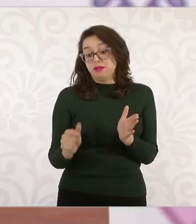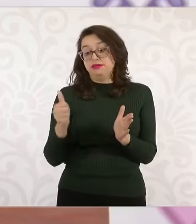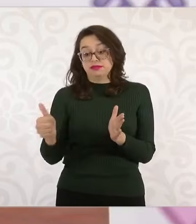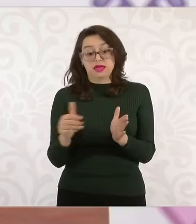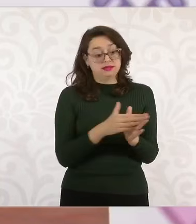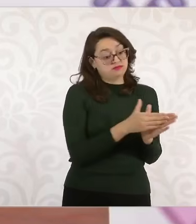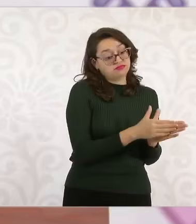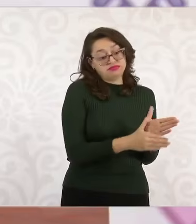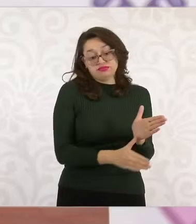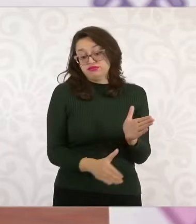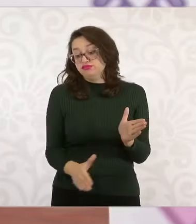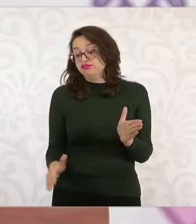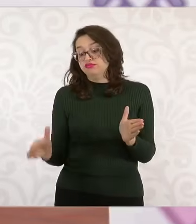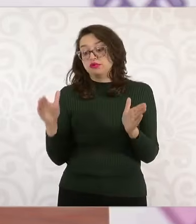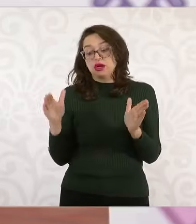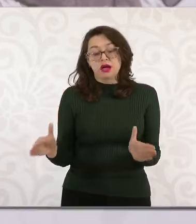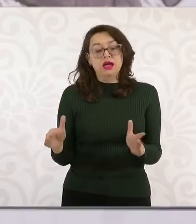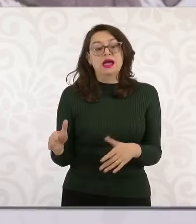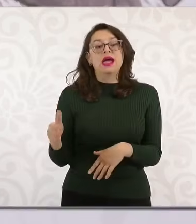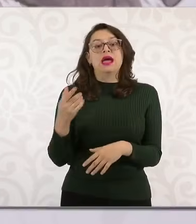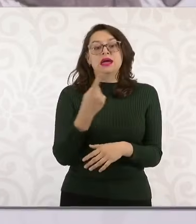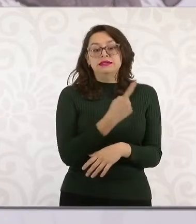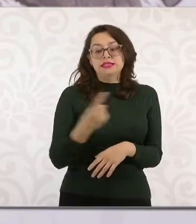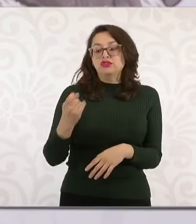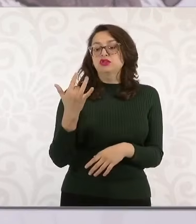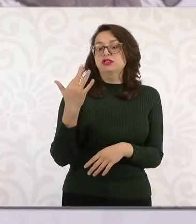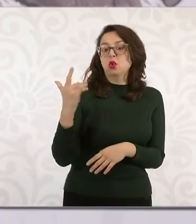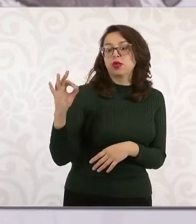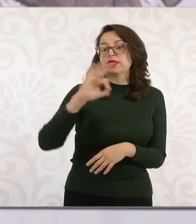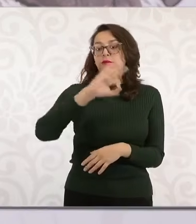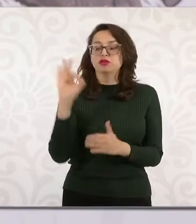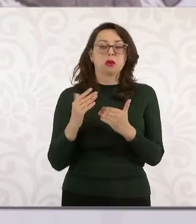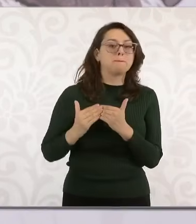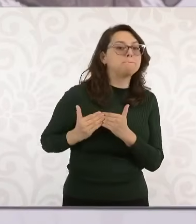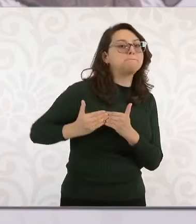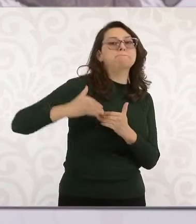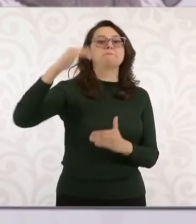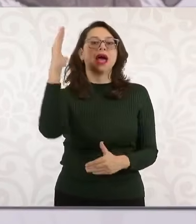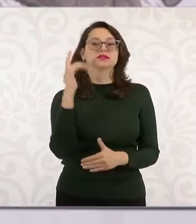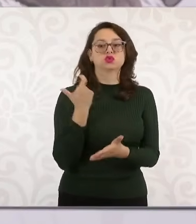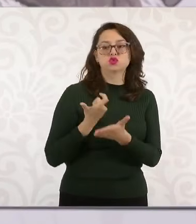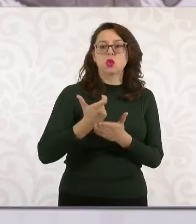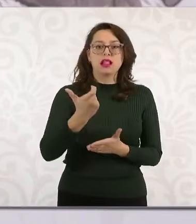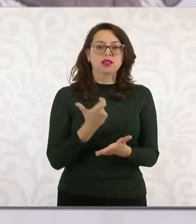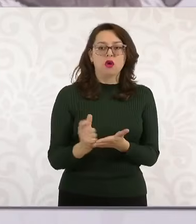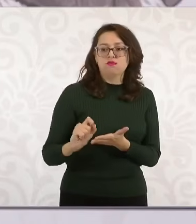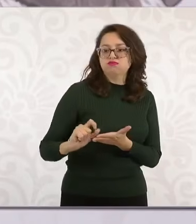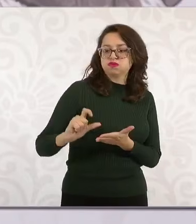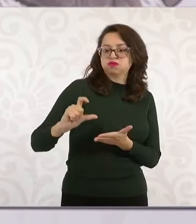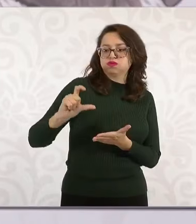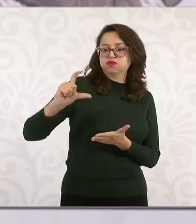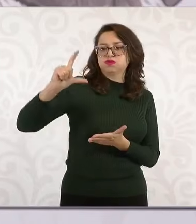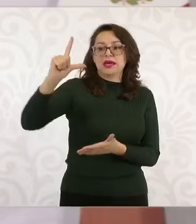este año, ha aumentado 150% en términos reales. Eso significa que la